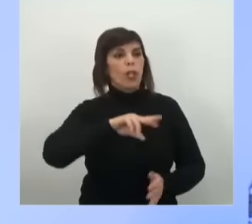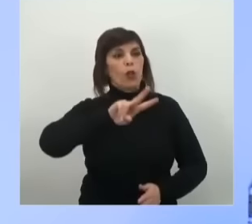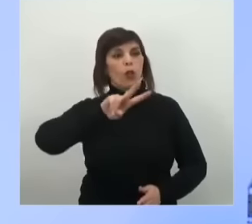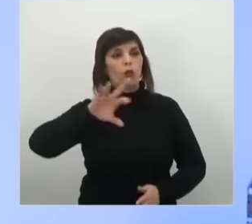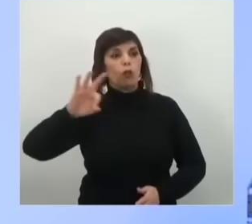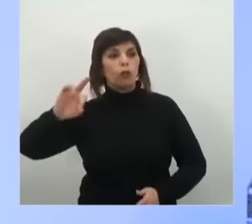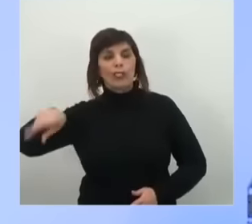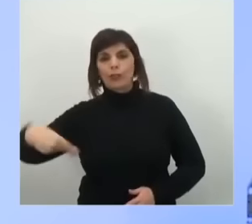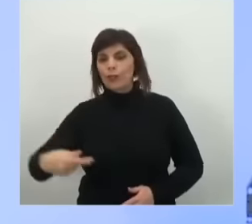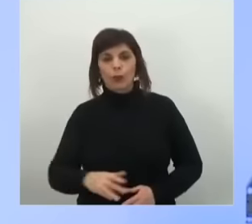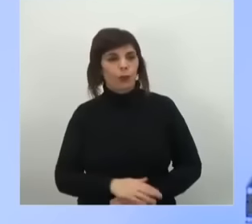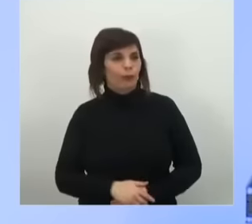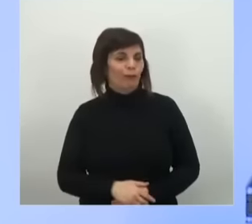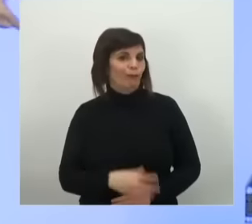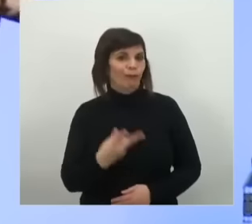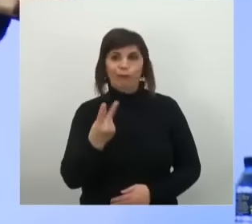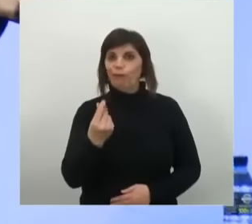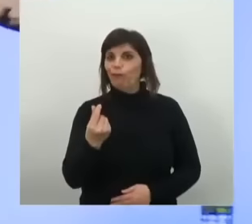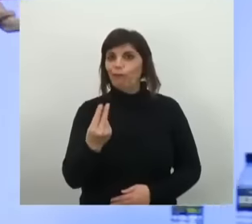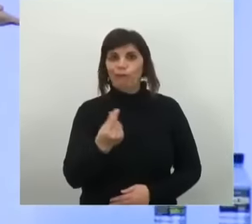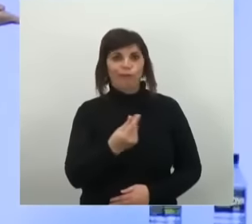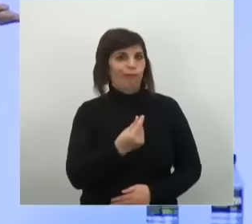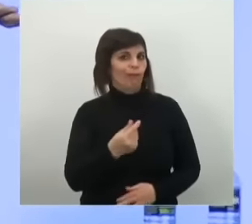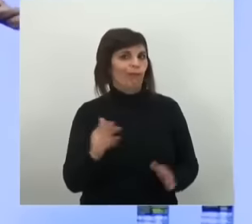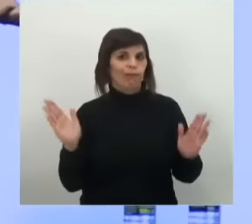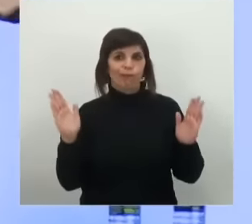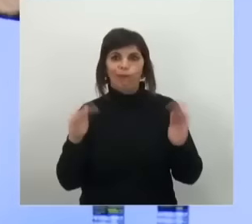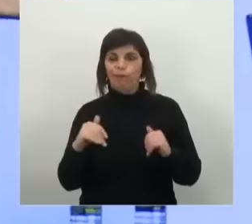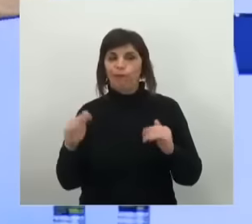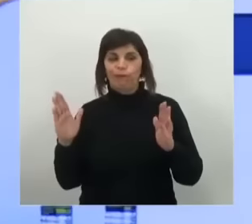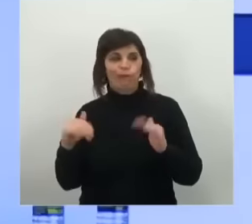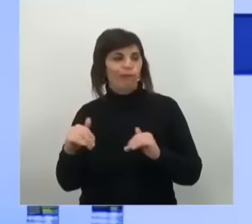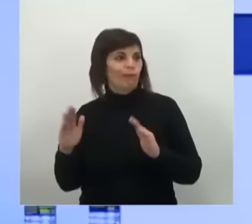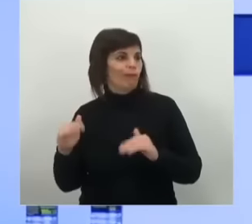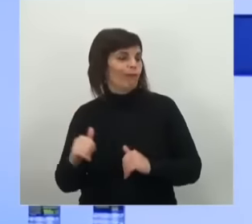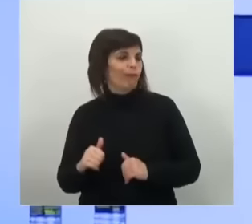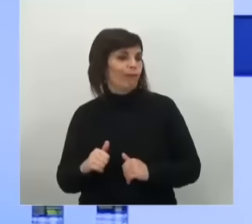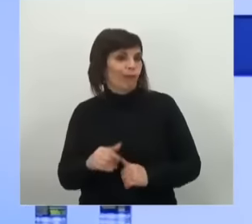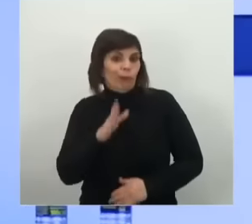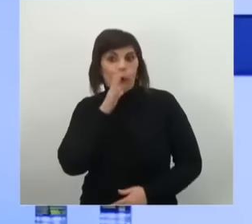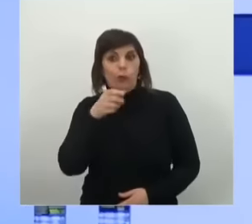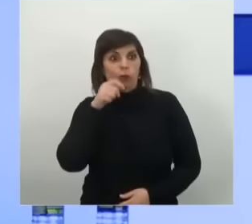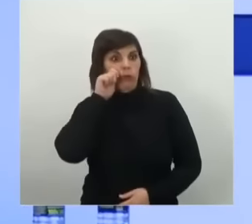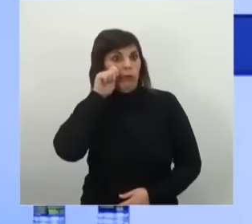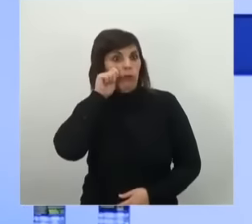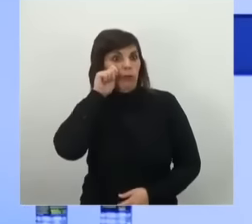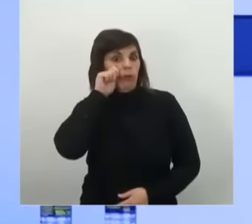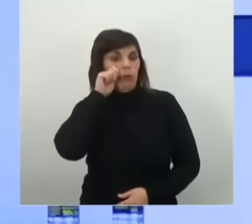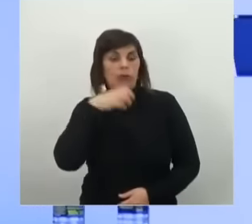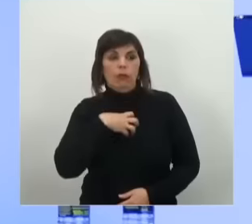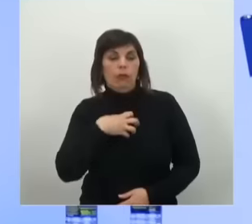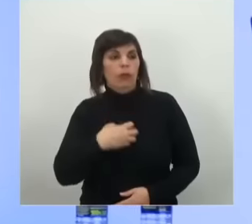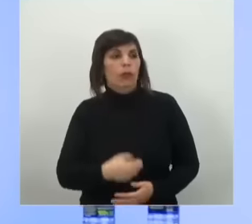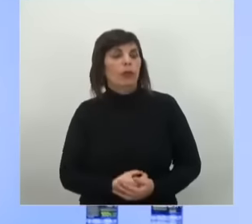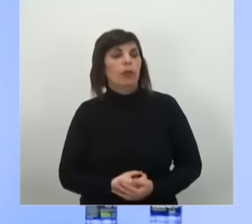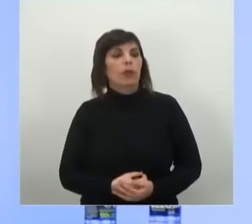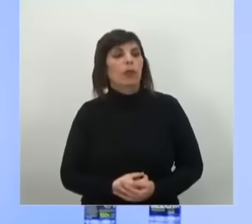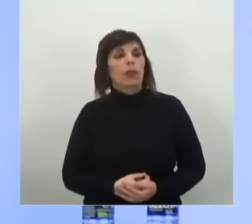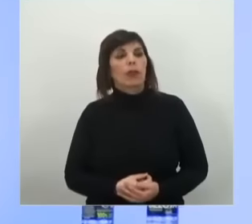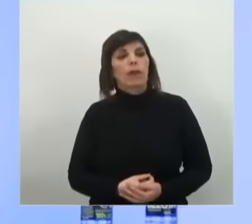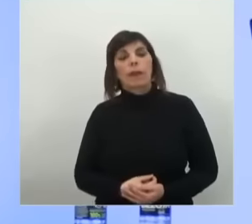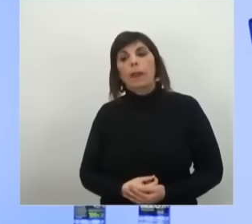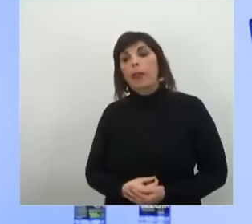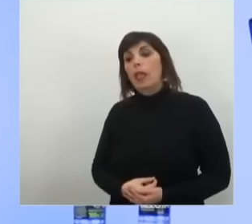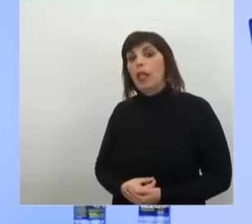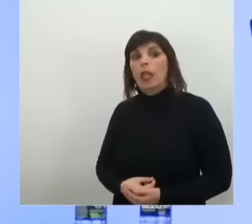por día a la casa porque trabajábamos en el mundo del turismo Y entonces tenía un montón de gente del otro lado que me estaba diciendo Hey